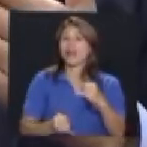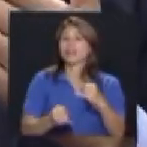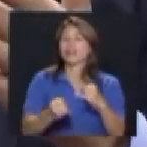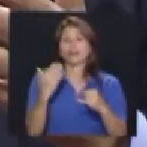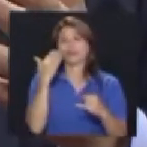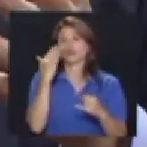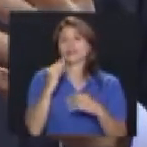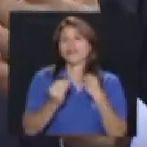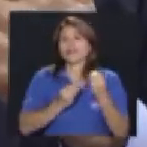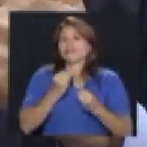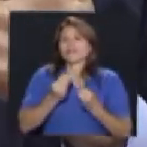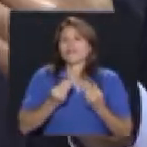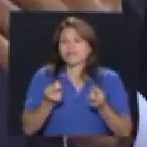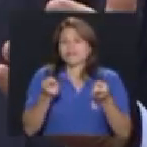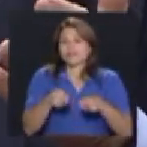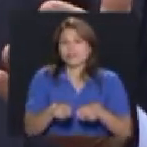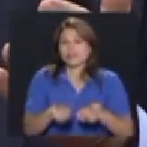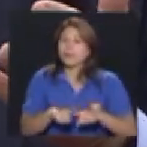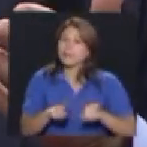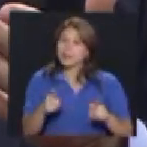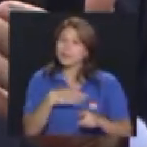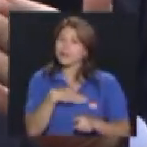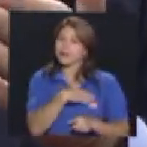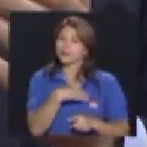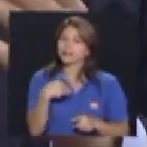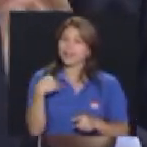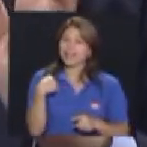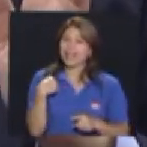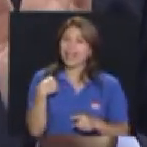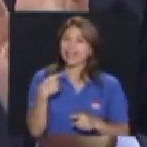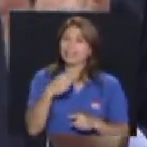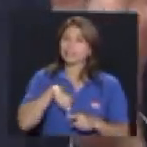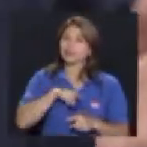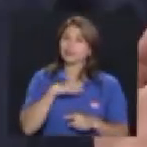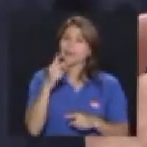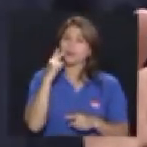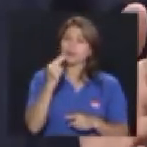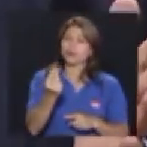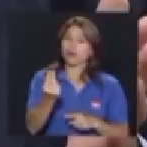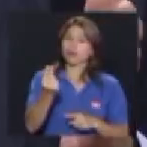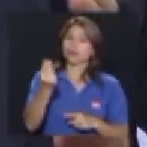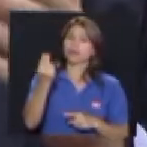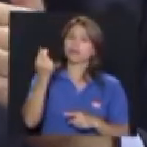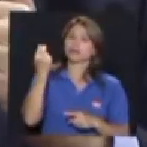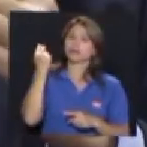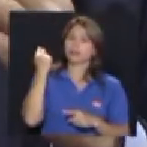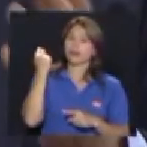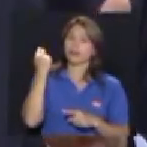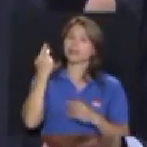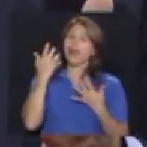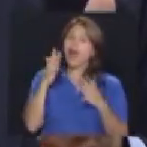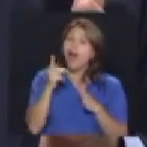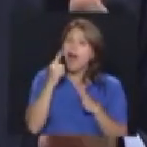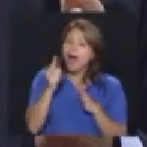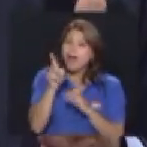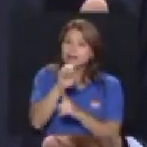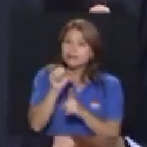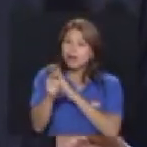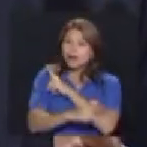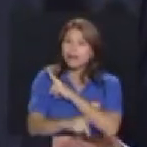me gustaría que retrospectivamente se encontrara eso como una fuente de información y se